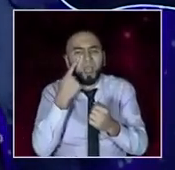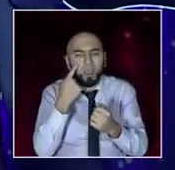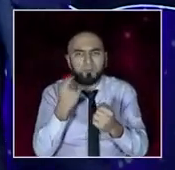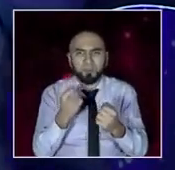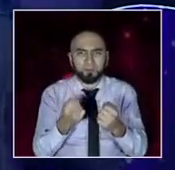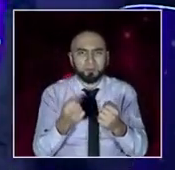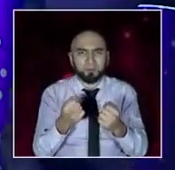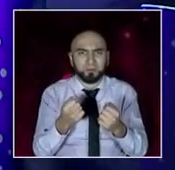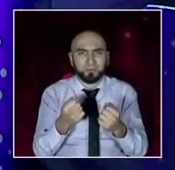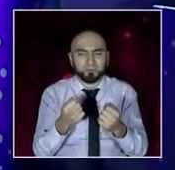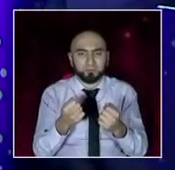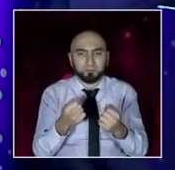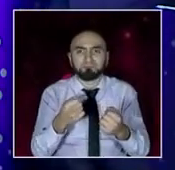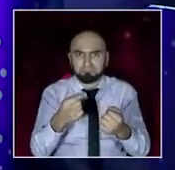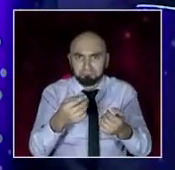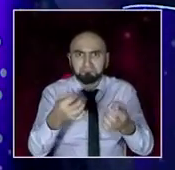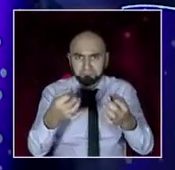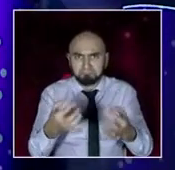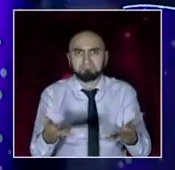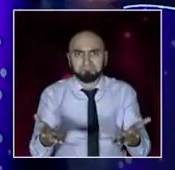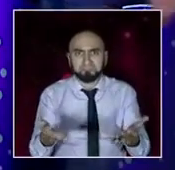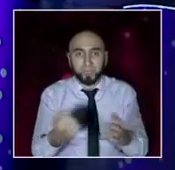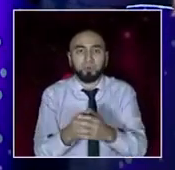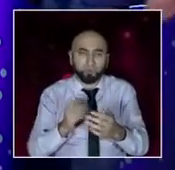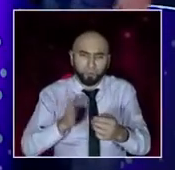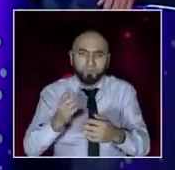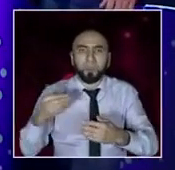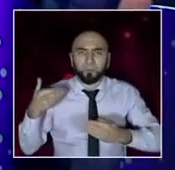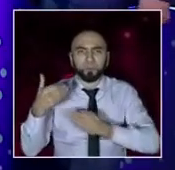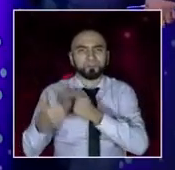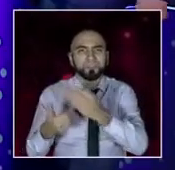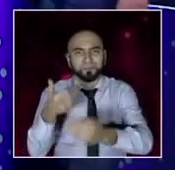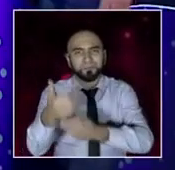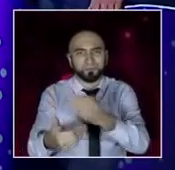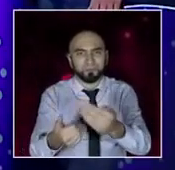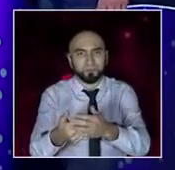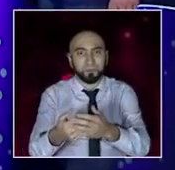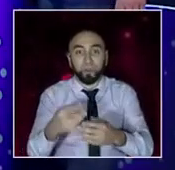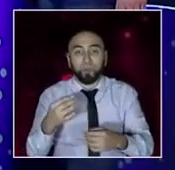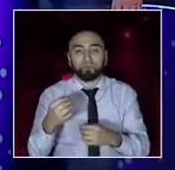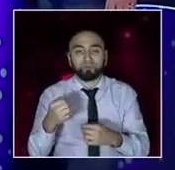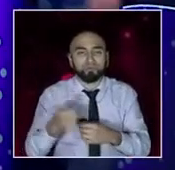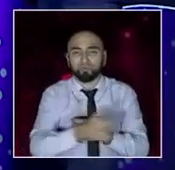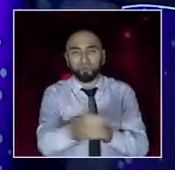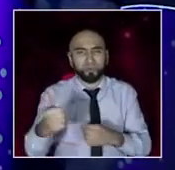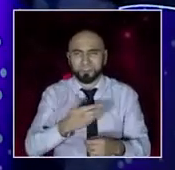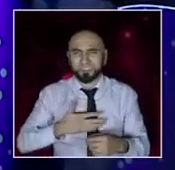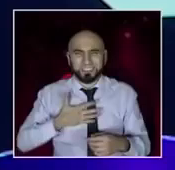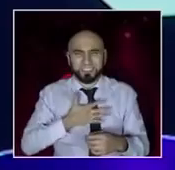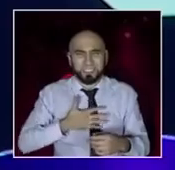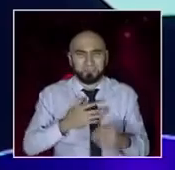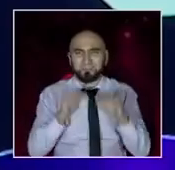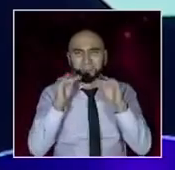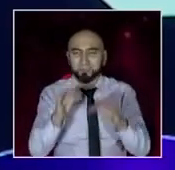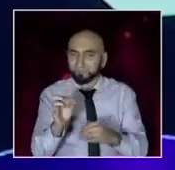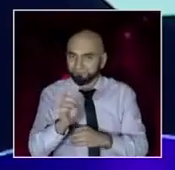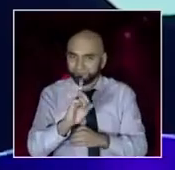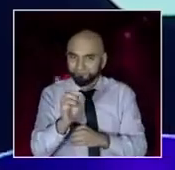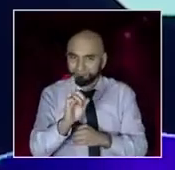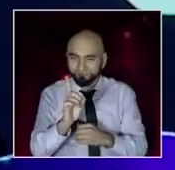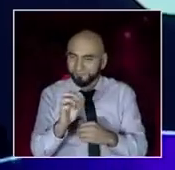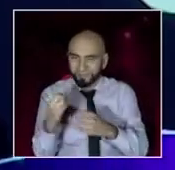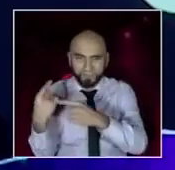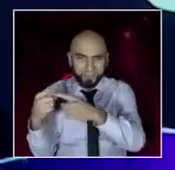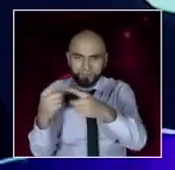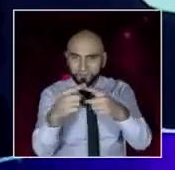aquí está en progreso todavía, pero vemos que no todo el mundo lo siente de la misma manera, lo experimenta de la misma manera. El punto más grande